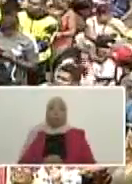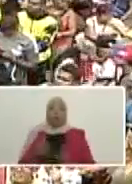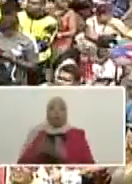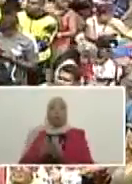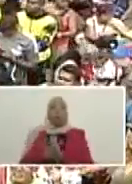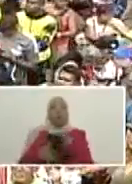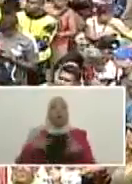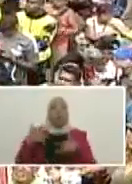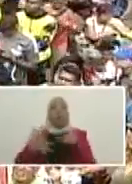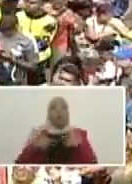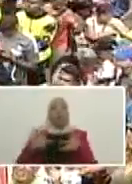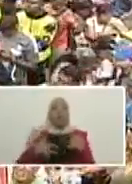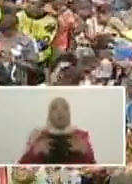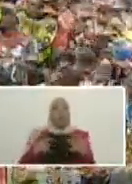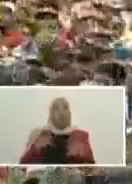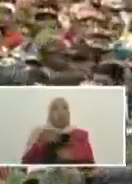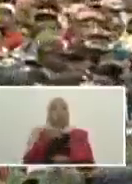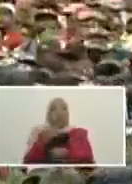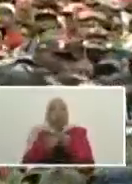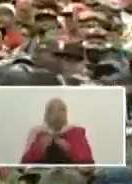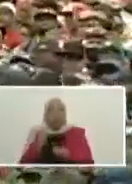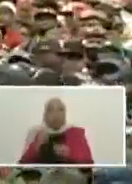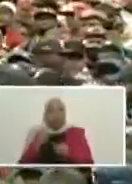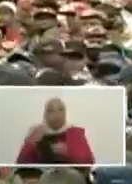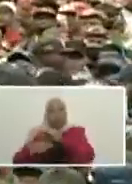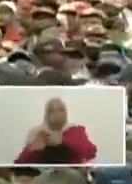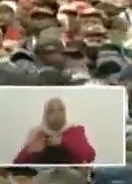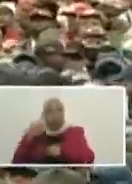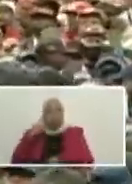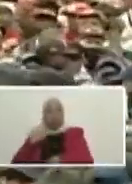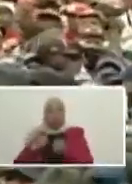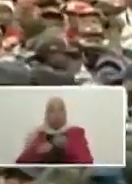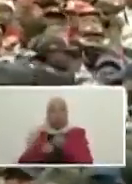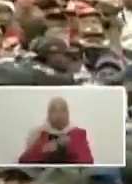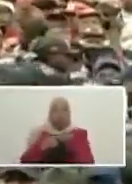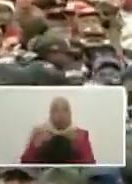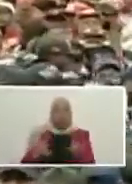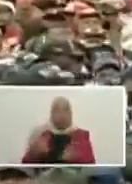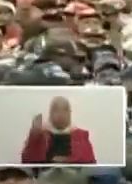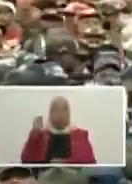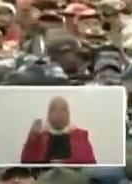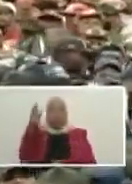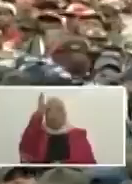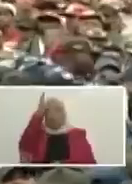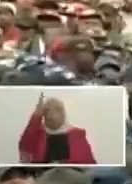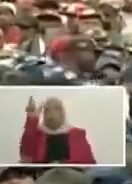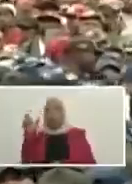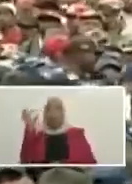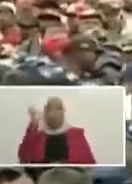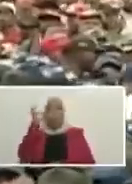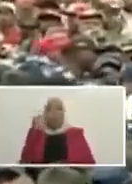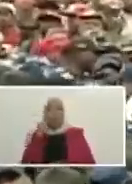Lo dijo Jennifer Garbet, diputada falconiana de 20 años.